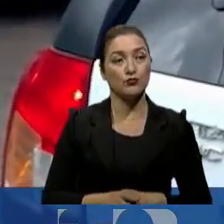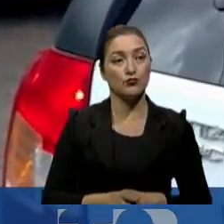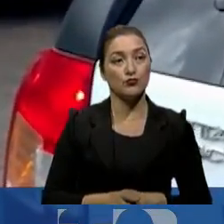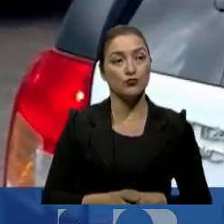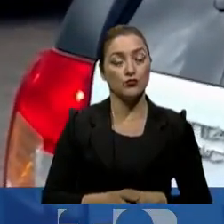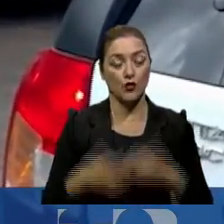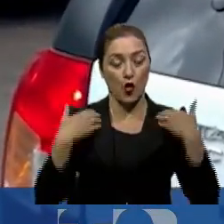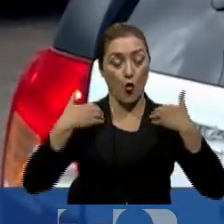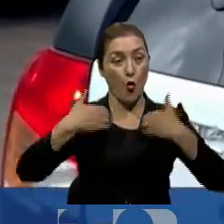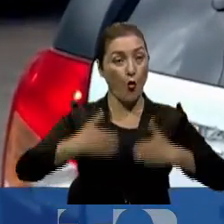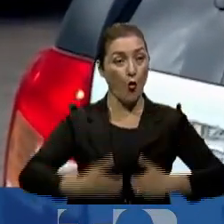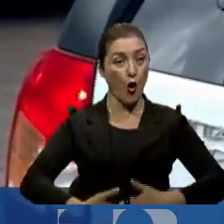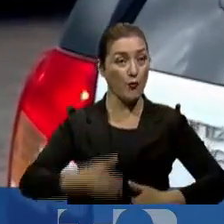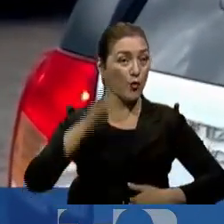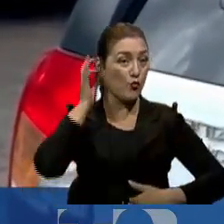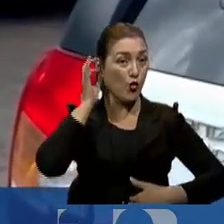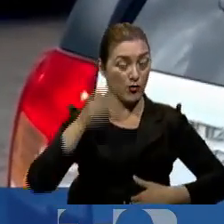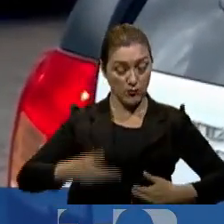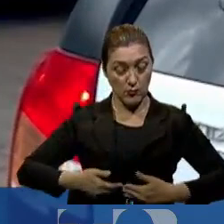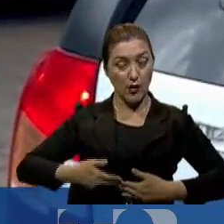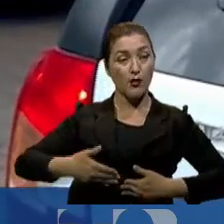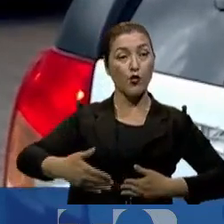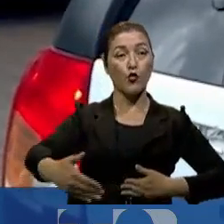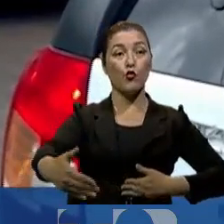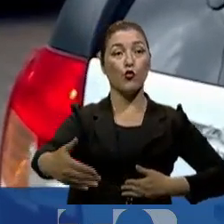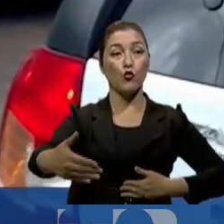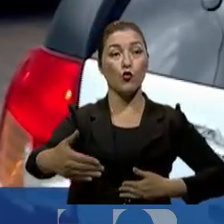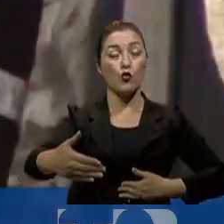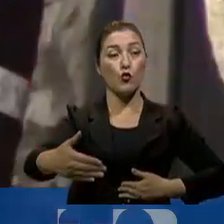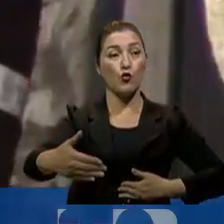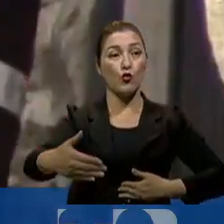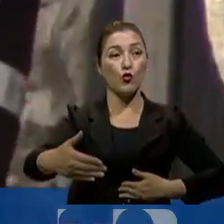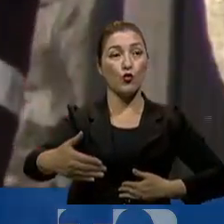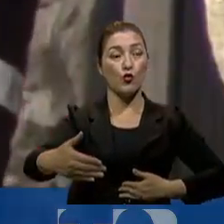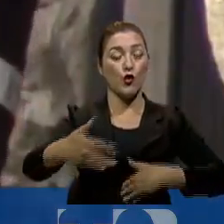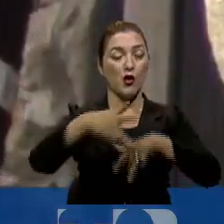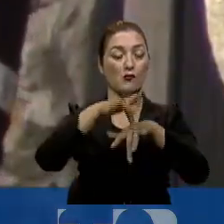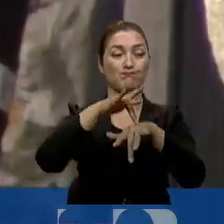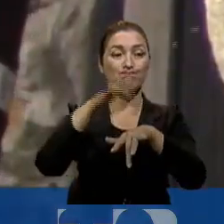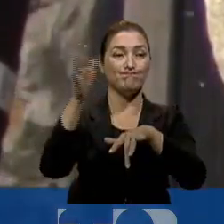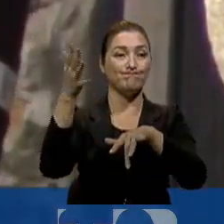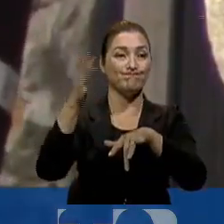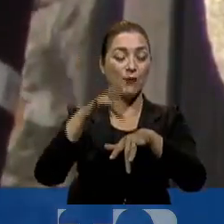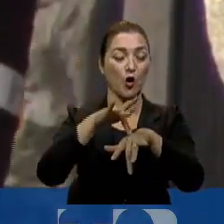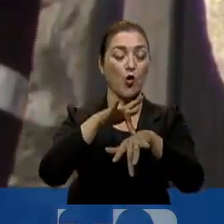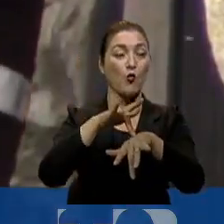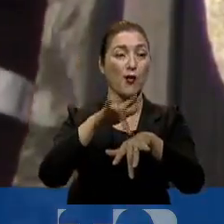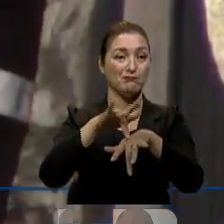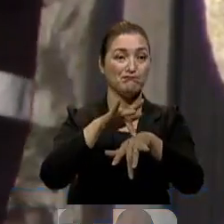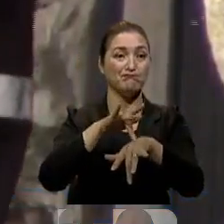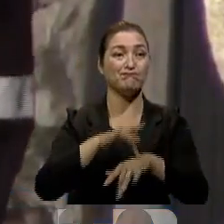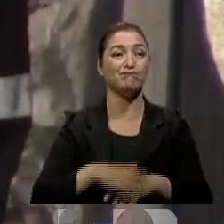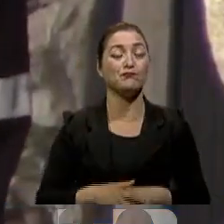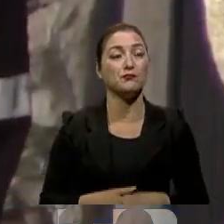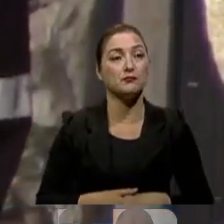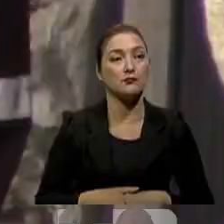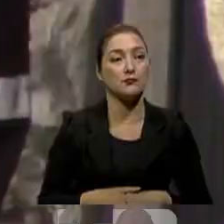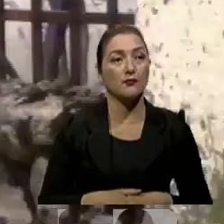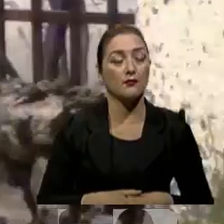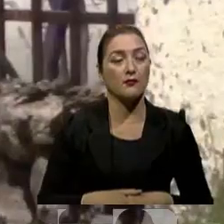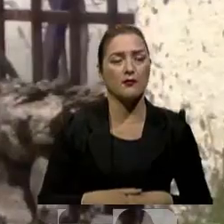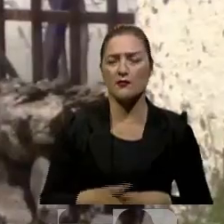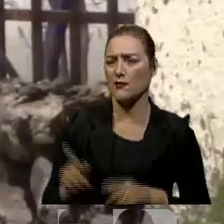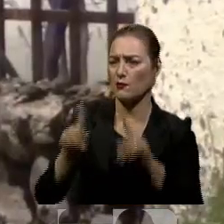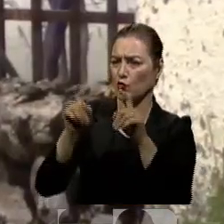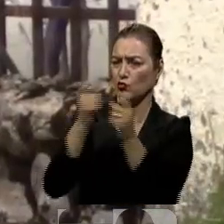de su cuerpo, extremidades inferiores, no se encontraba con sus prendas. Se hablaba de que también posiblemente estaba maniatada,